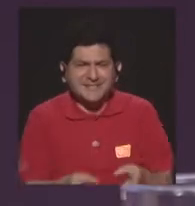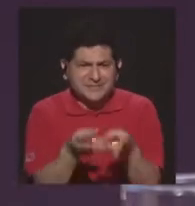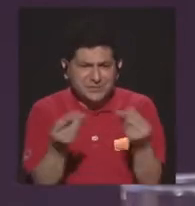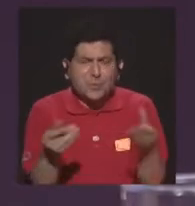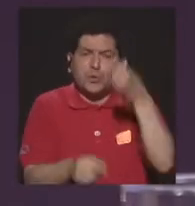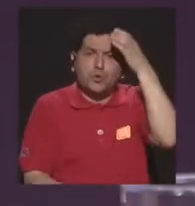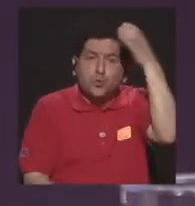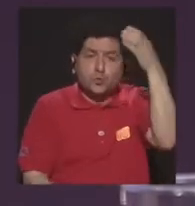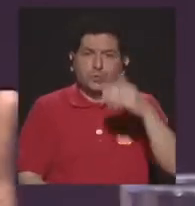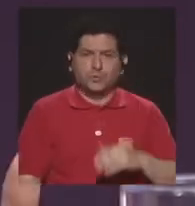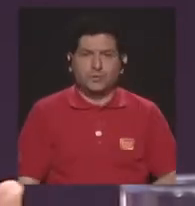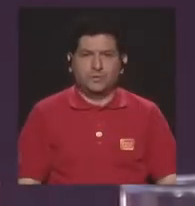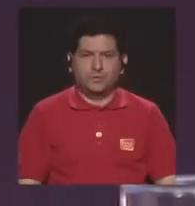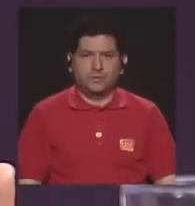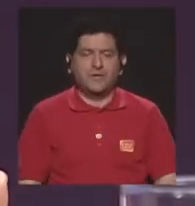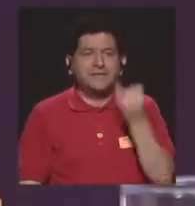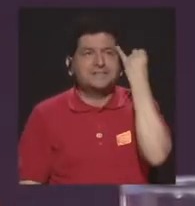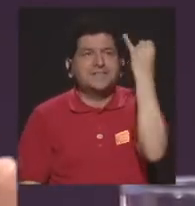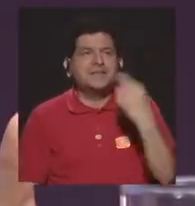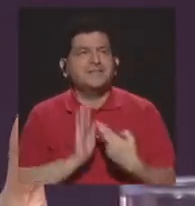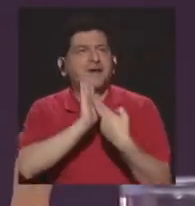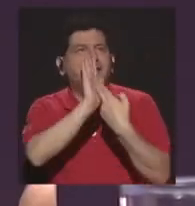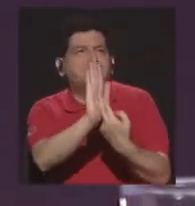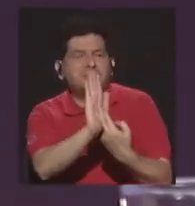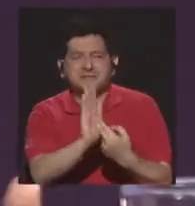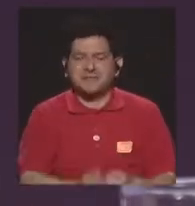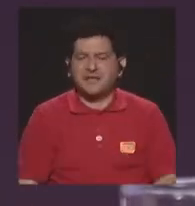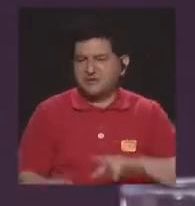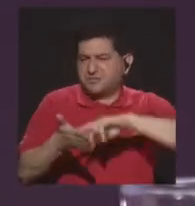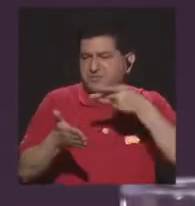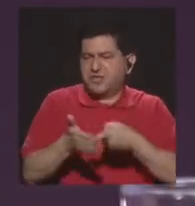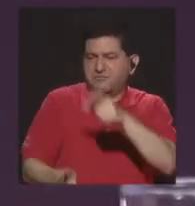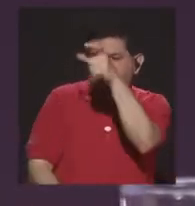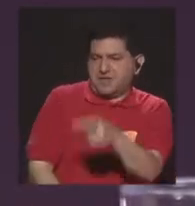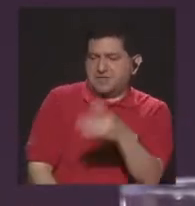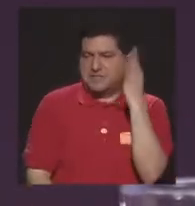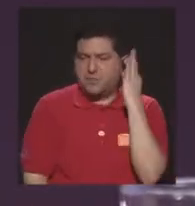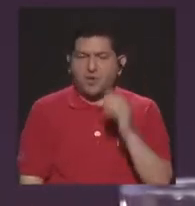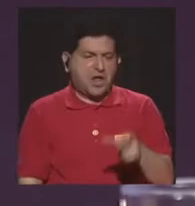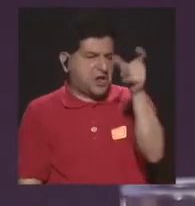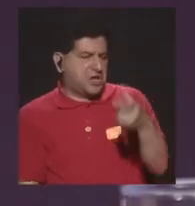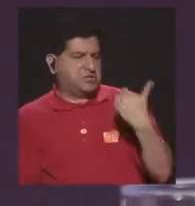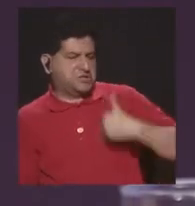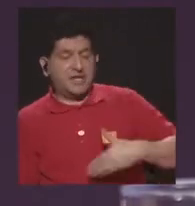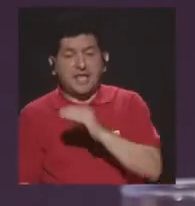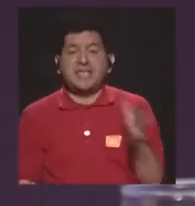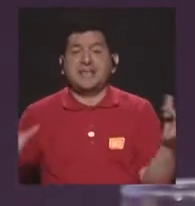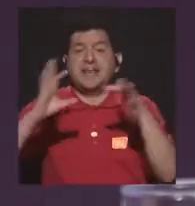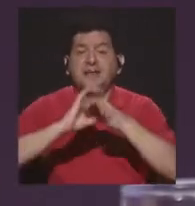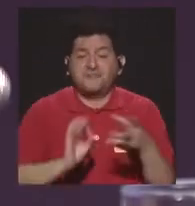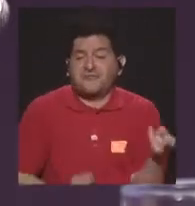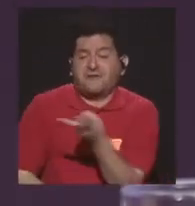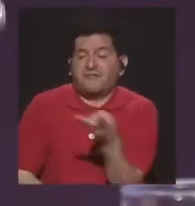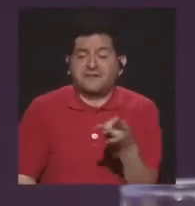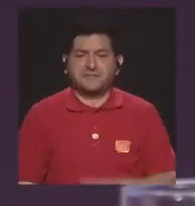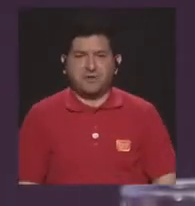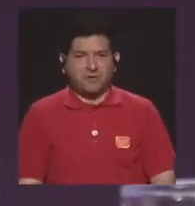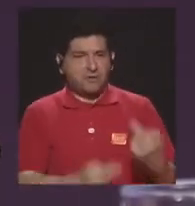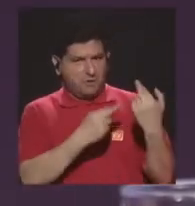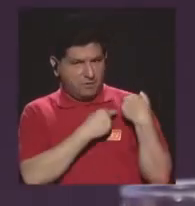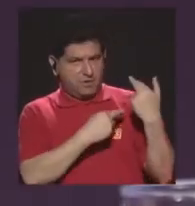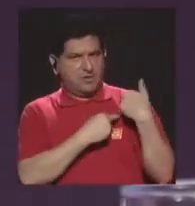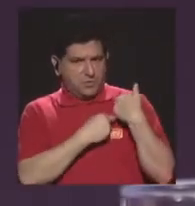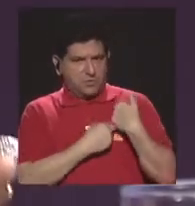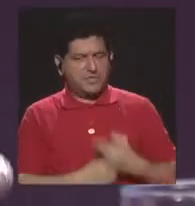productos culturales, es decir, nociones, representaciones de lo que es ser mujer, de lo que es ser hombre y de las relaciones. Y por lo tanto tienen una